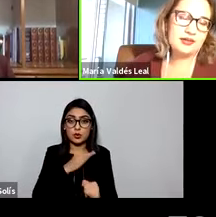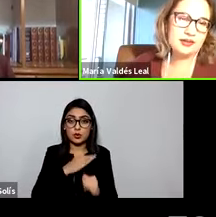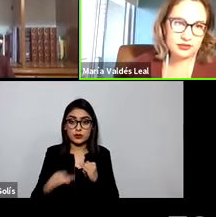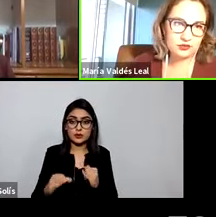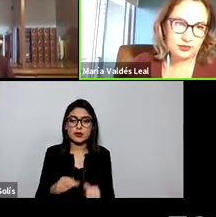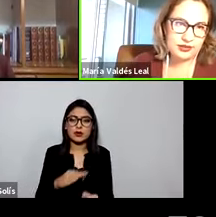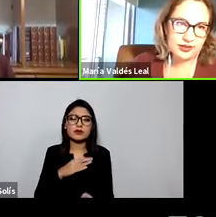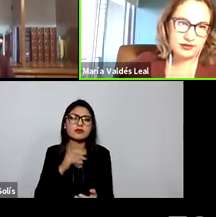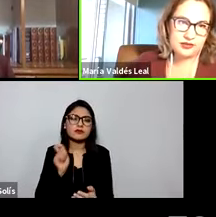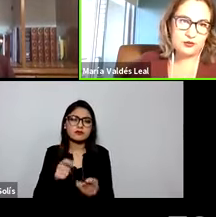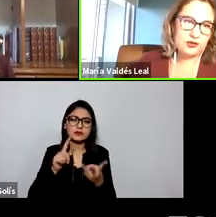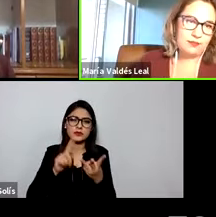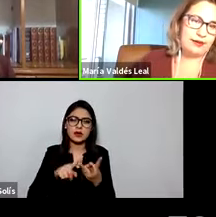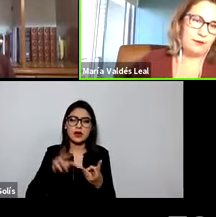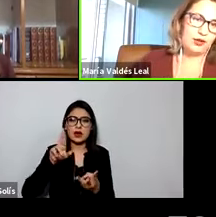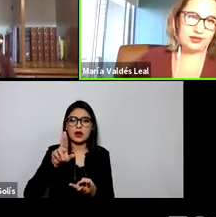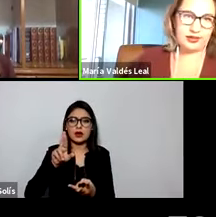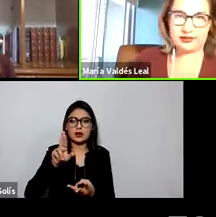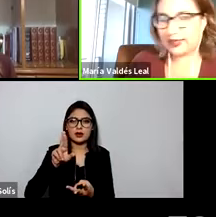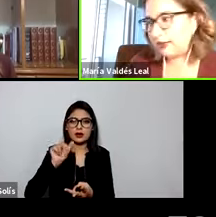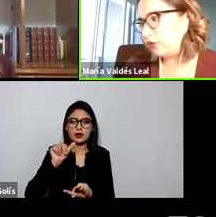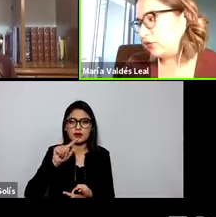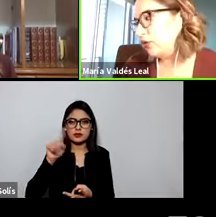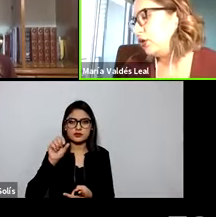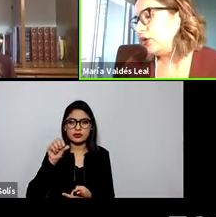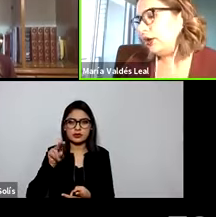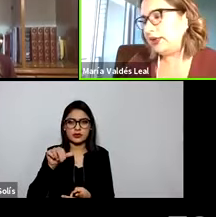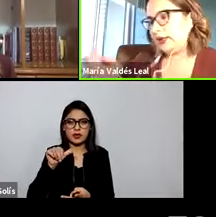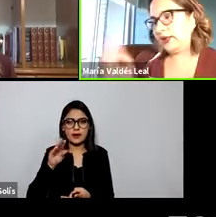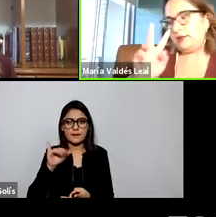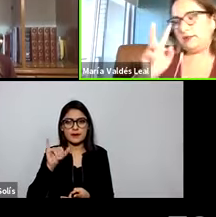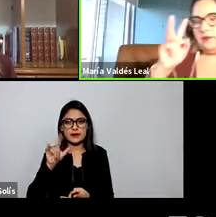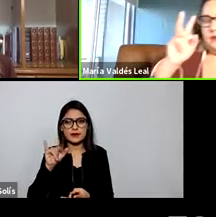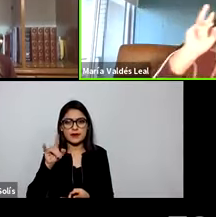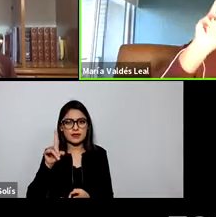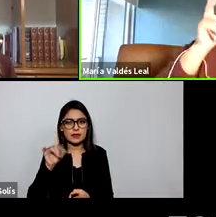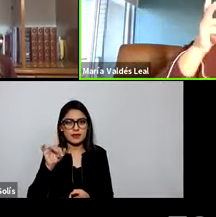sería el test de razonabilidad, que se usa para cualquier trato